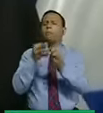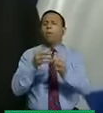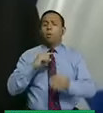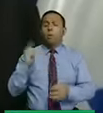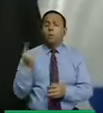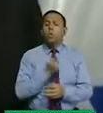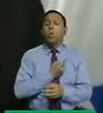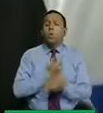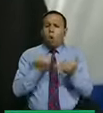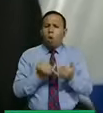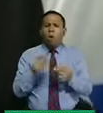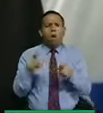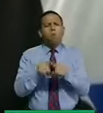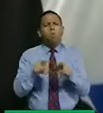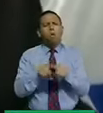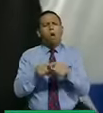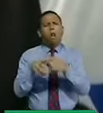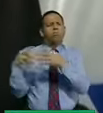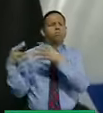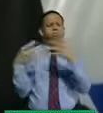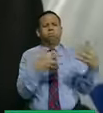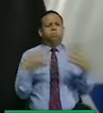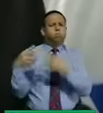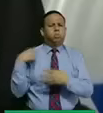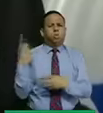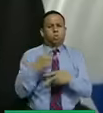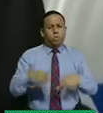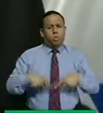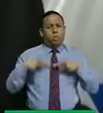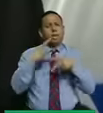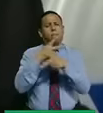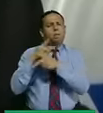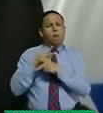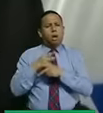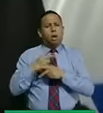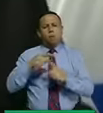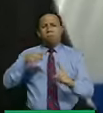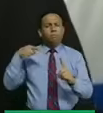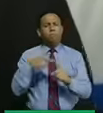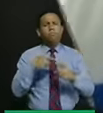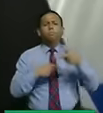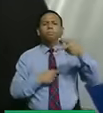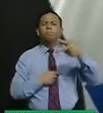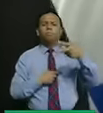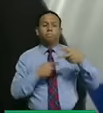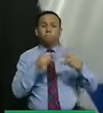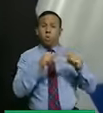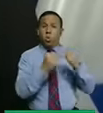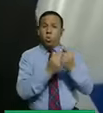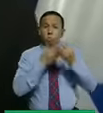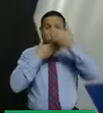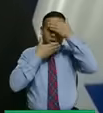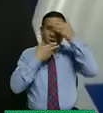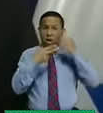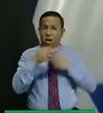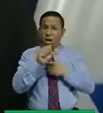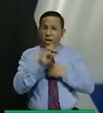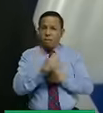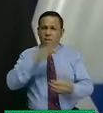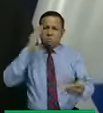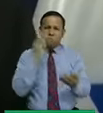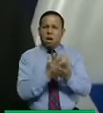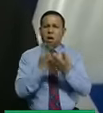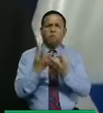Estamos en medio de una guerra por nuestra existencia. Hemos establecido dos objetivos: aniquilar a Hamas, destruyendo su capacidad militar y